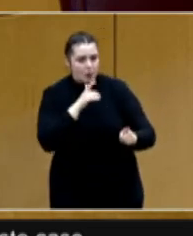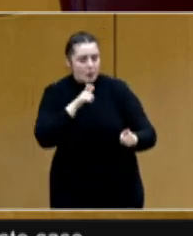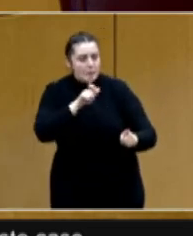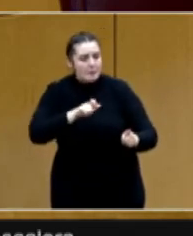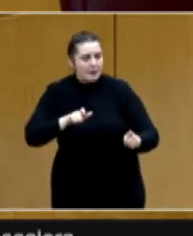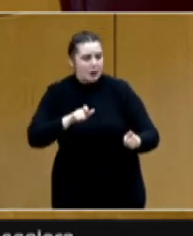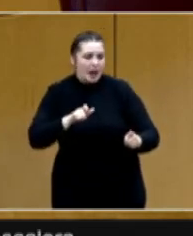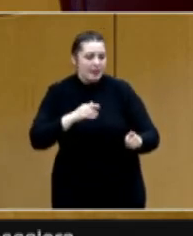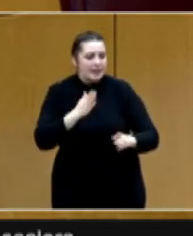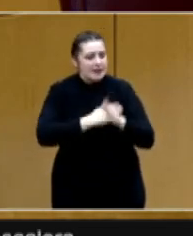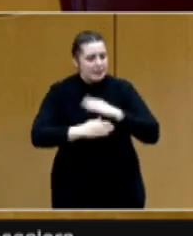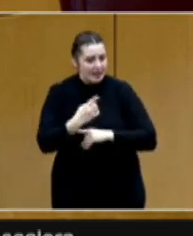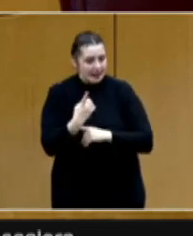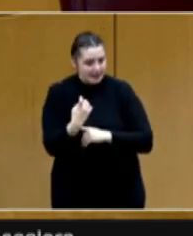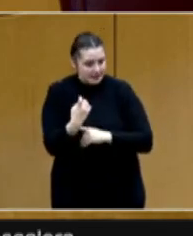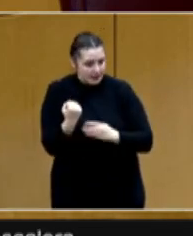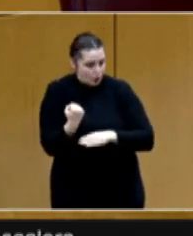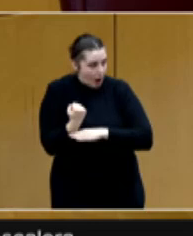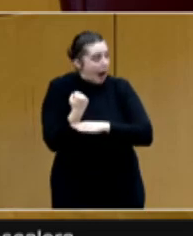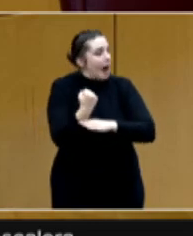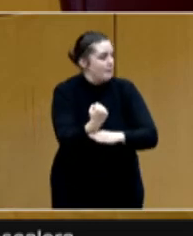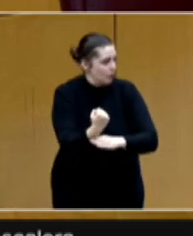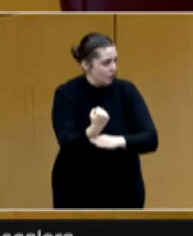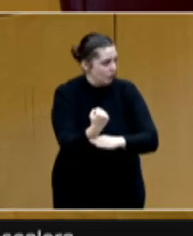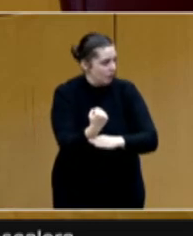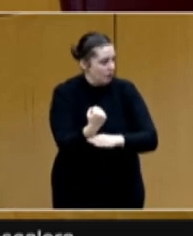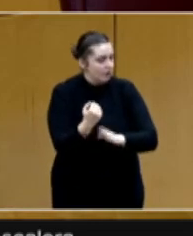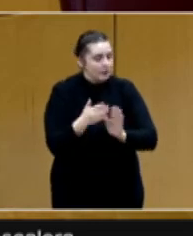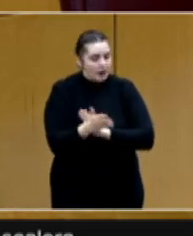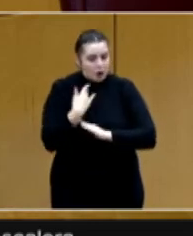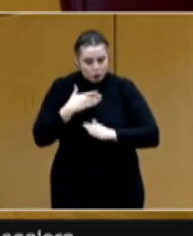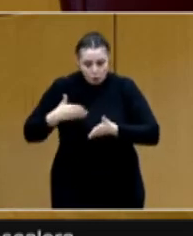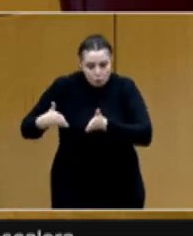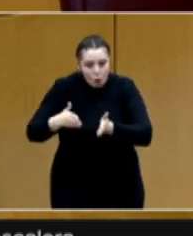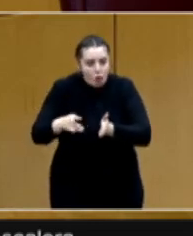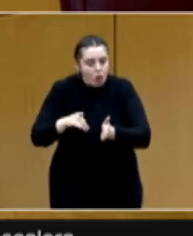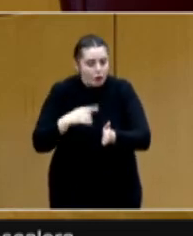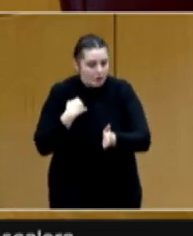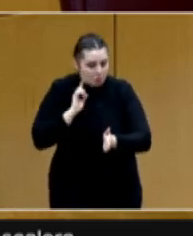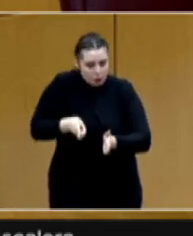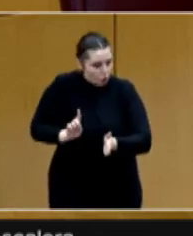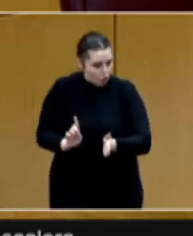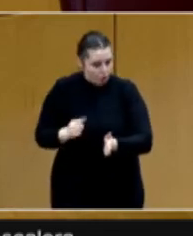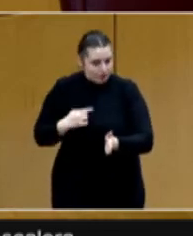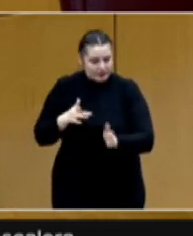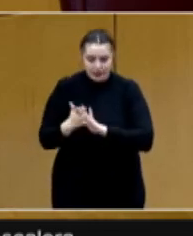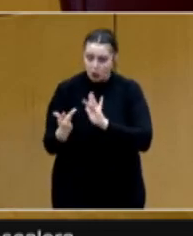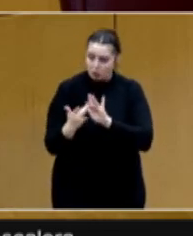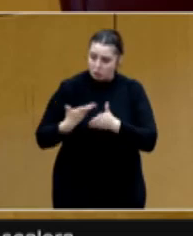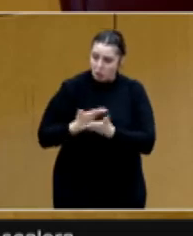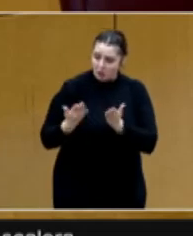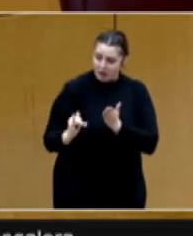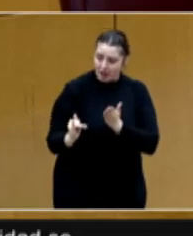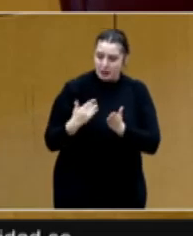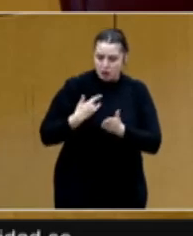que es cuando realmente lo necesita nosotros no marcamos el camino pero estamos ahí si hay una buena relación de confianza